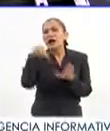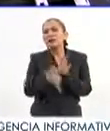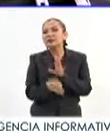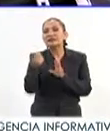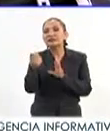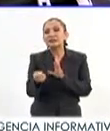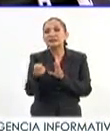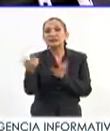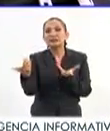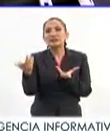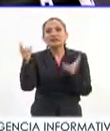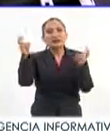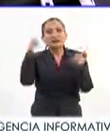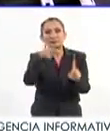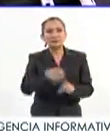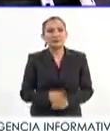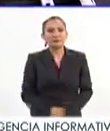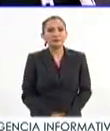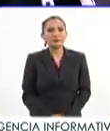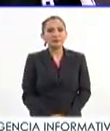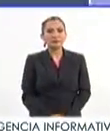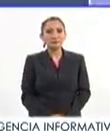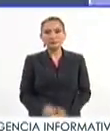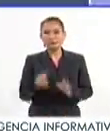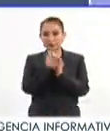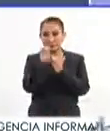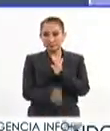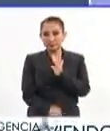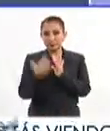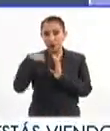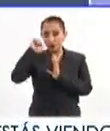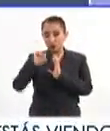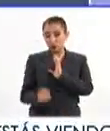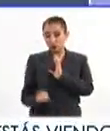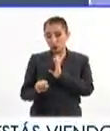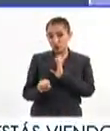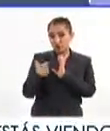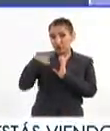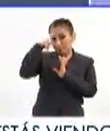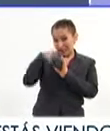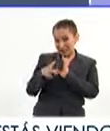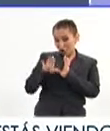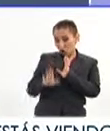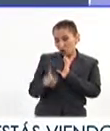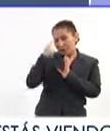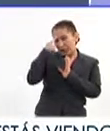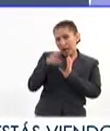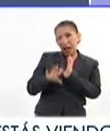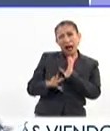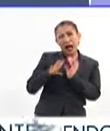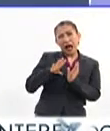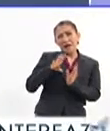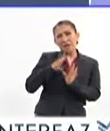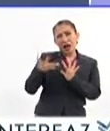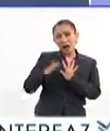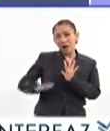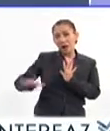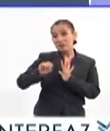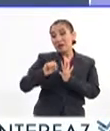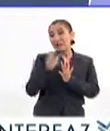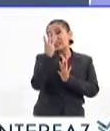fondo sobre este aspecto. Sí, por ejemplo, al sur de la Cuenca de México se estima que había en torno